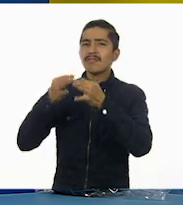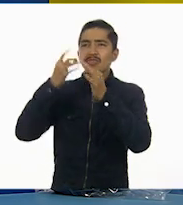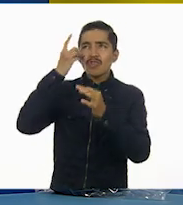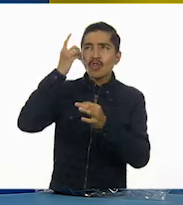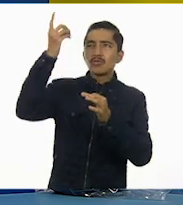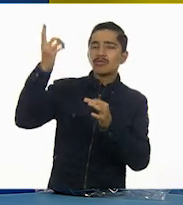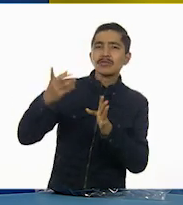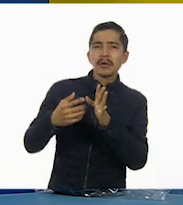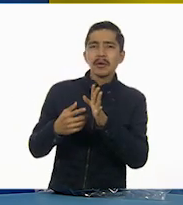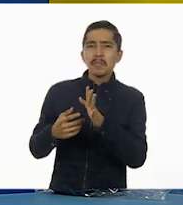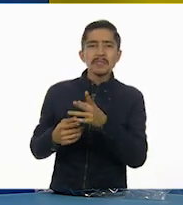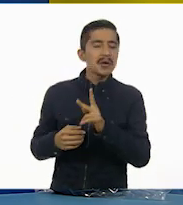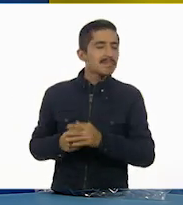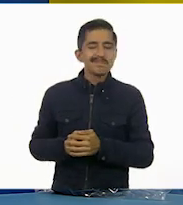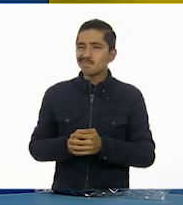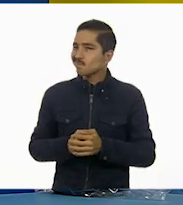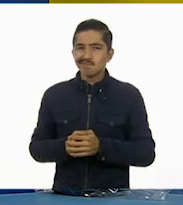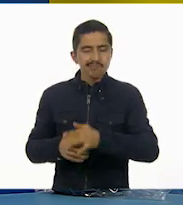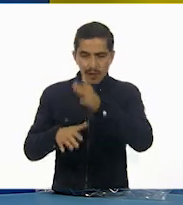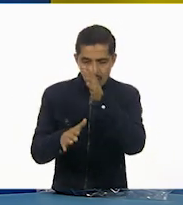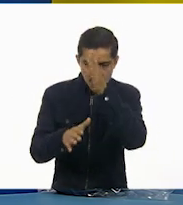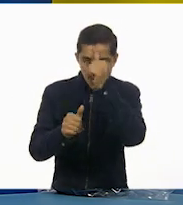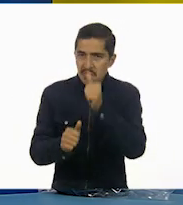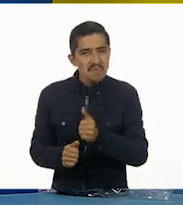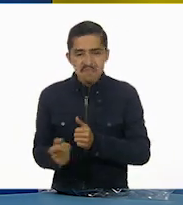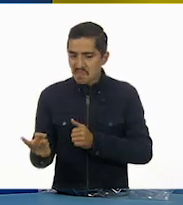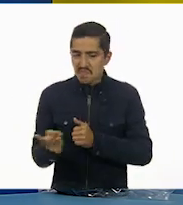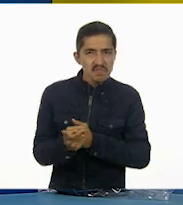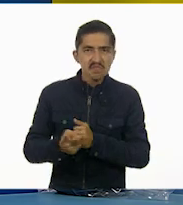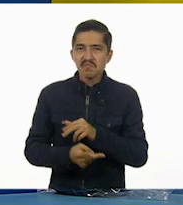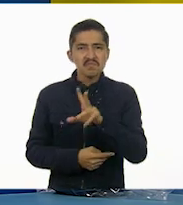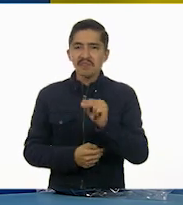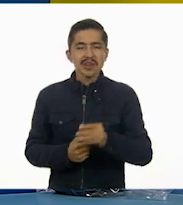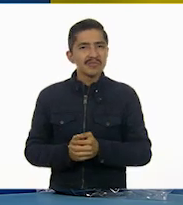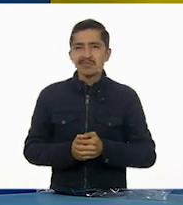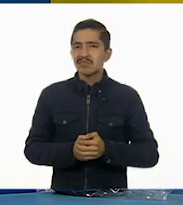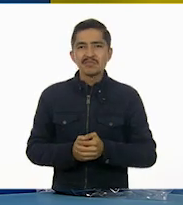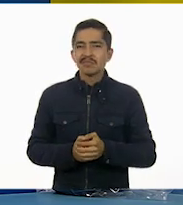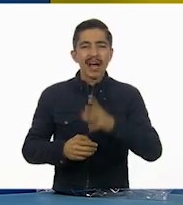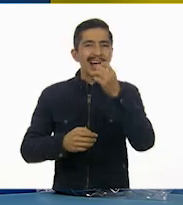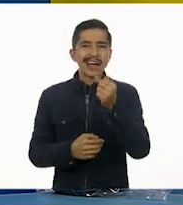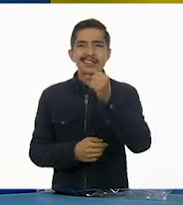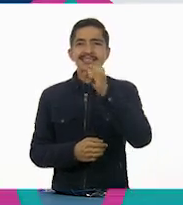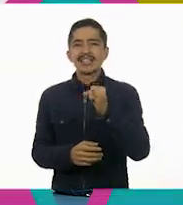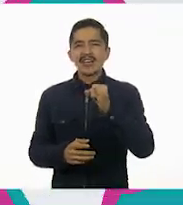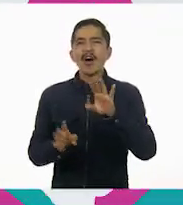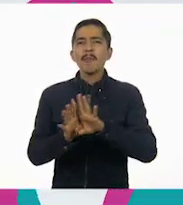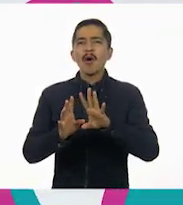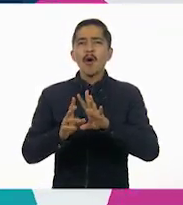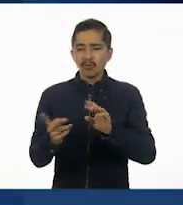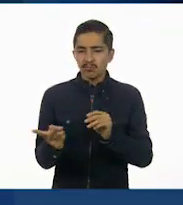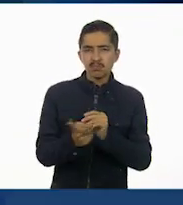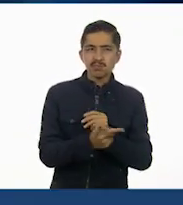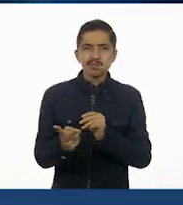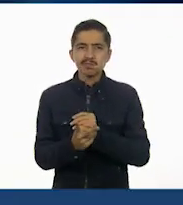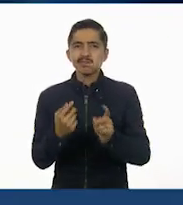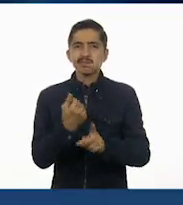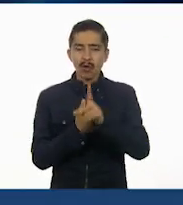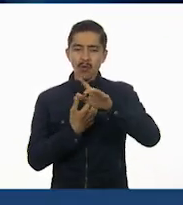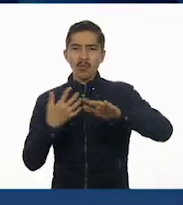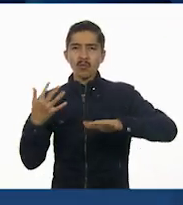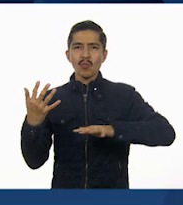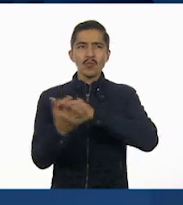dioses, pero ni así pudieron ponerse de acuerdo. Así que terminaron enfrentándose y Rómulo mató